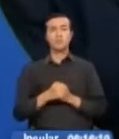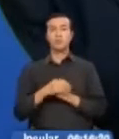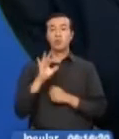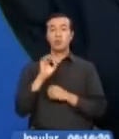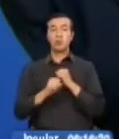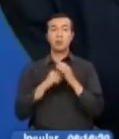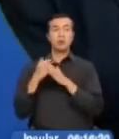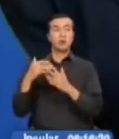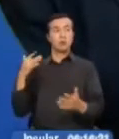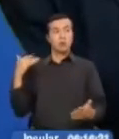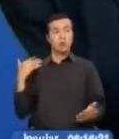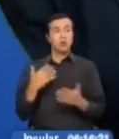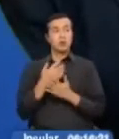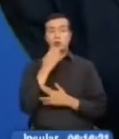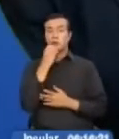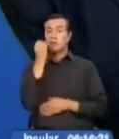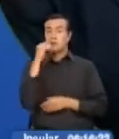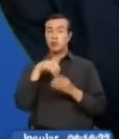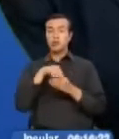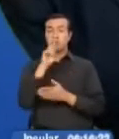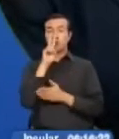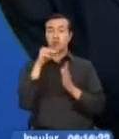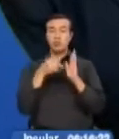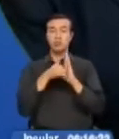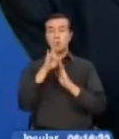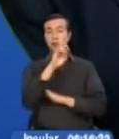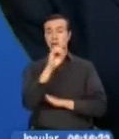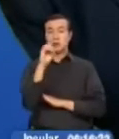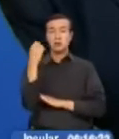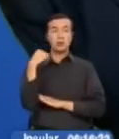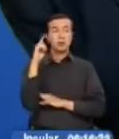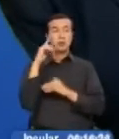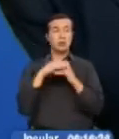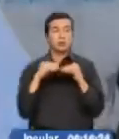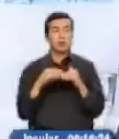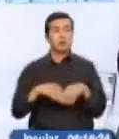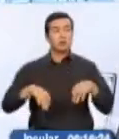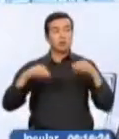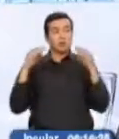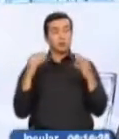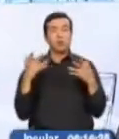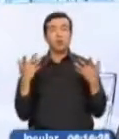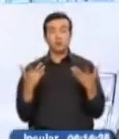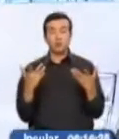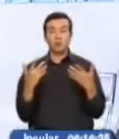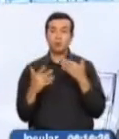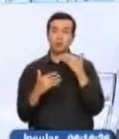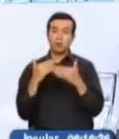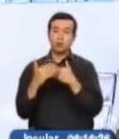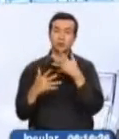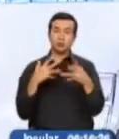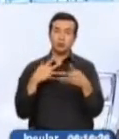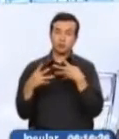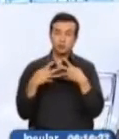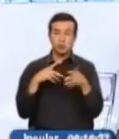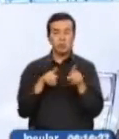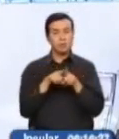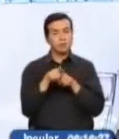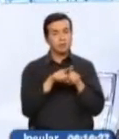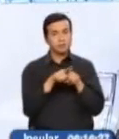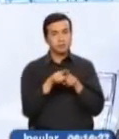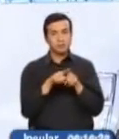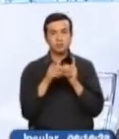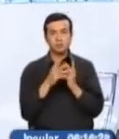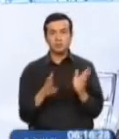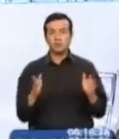últimos nueve años hemos tenido un ahorro de más de dos mil 700 millones de dólares fruto de la implementación de procesos transparentes competitivos